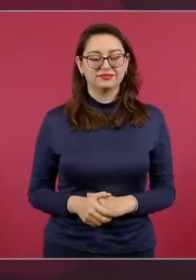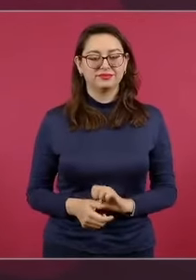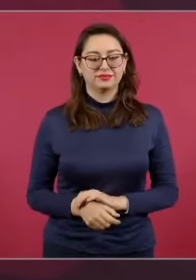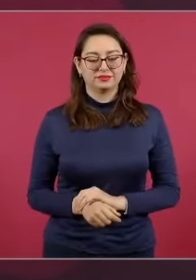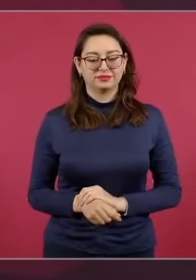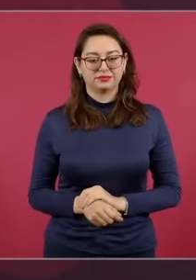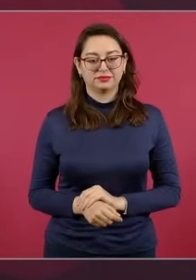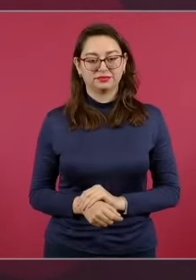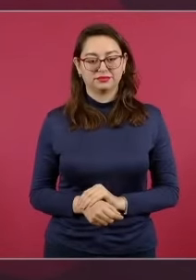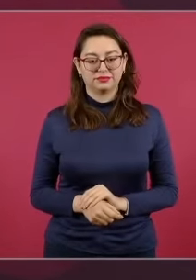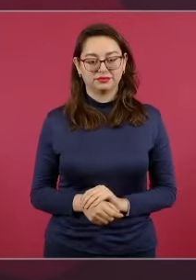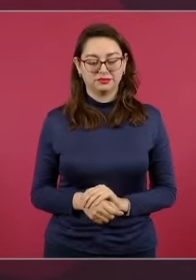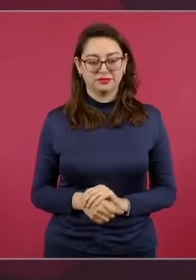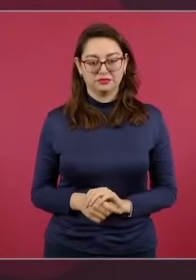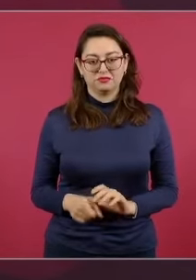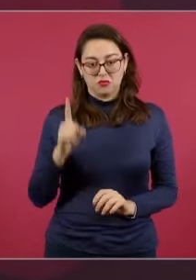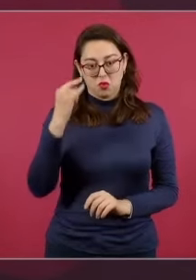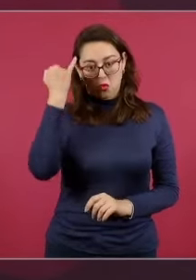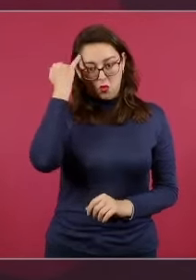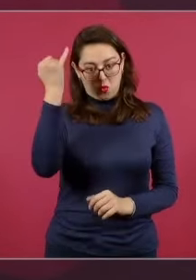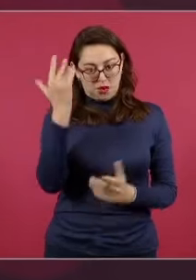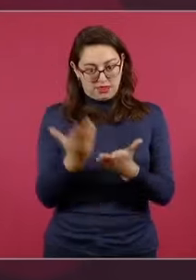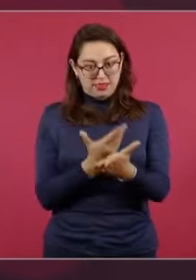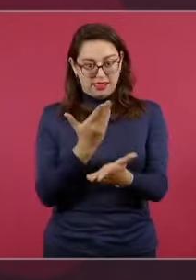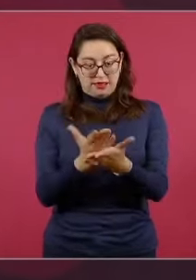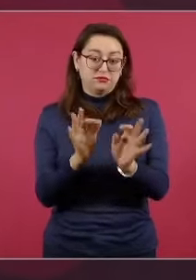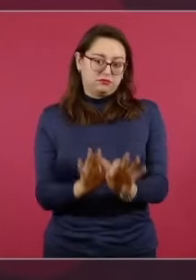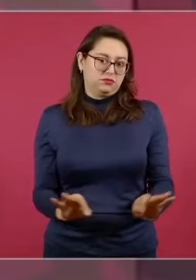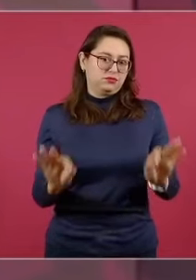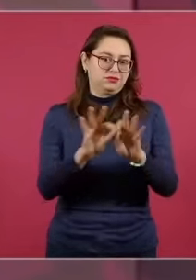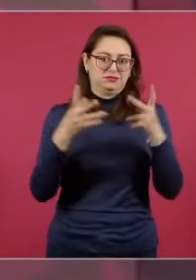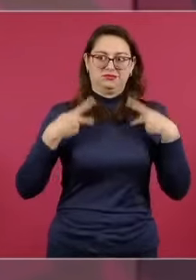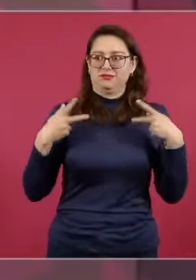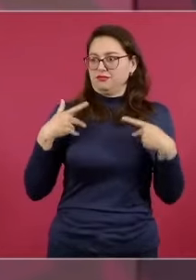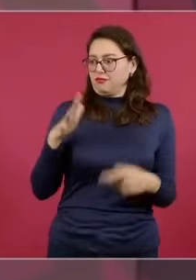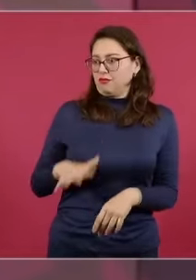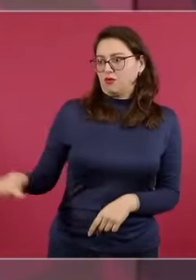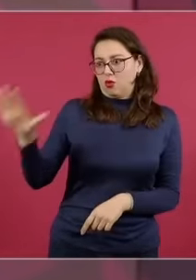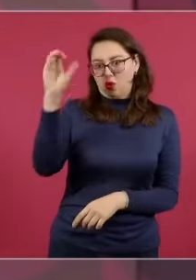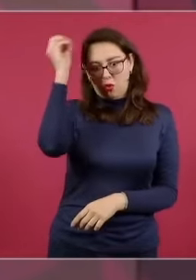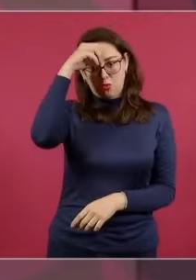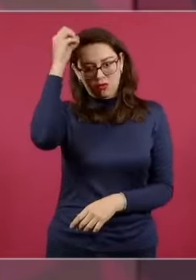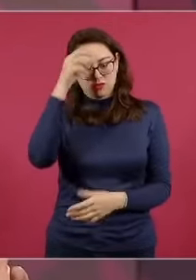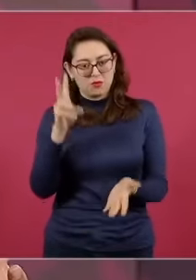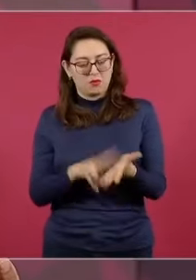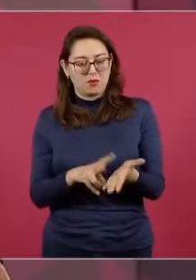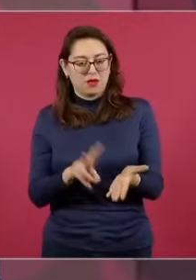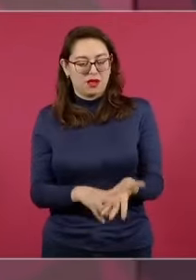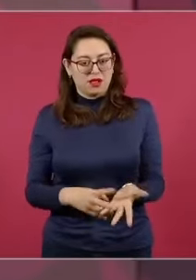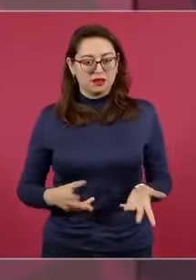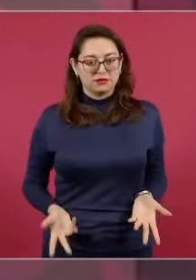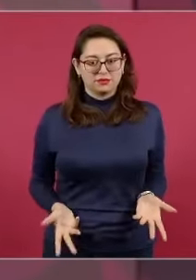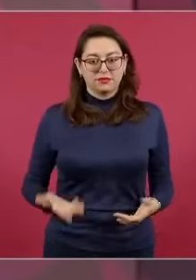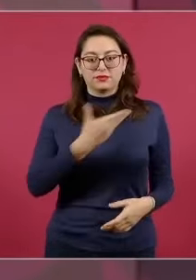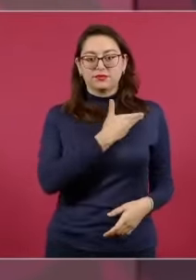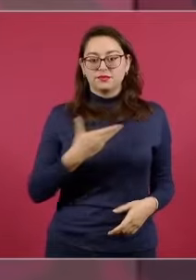Esa es una iniciativa, eso es muy importante. El fuero presidencial